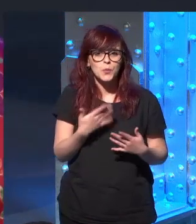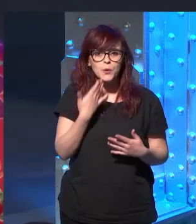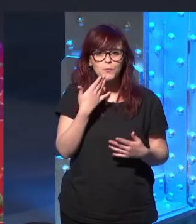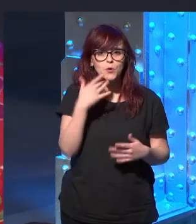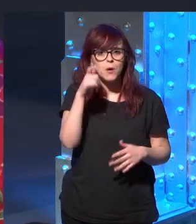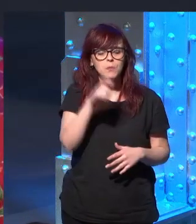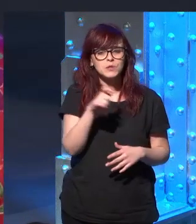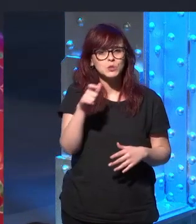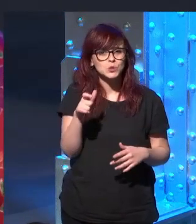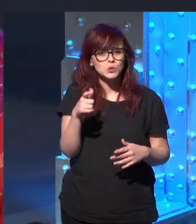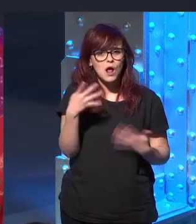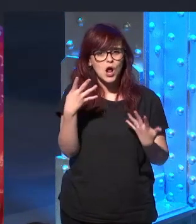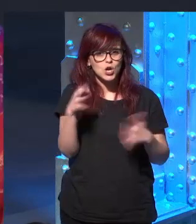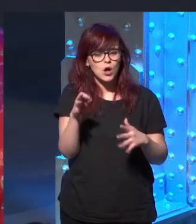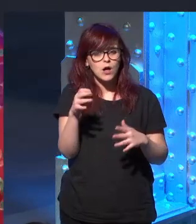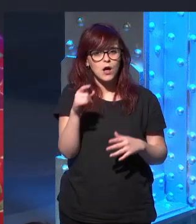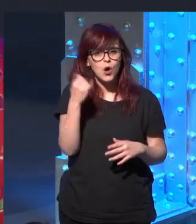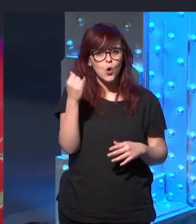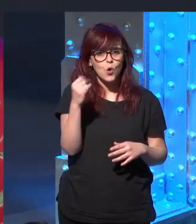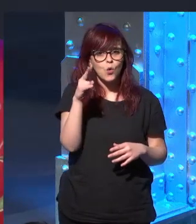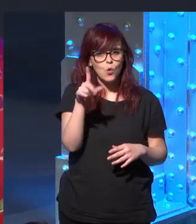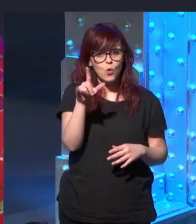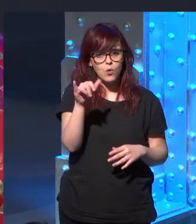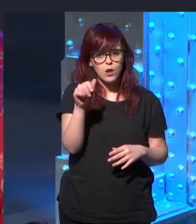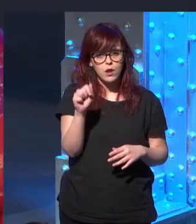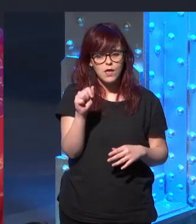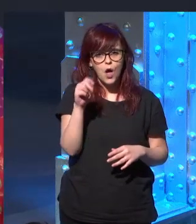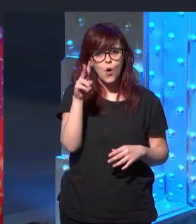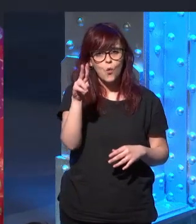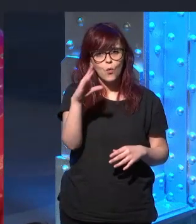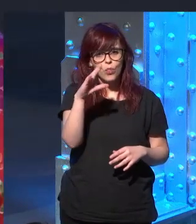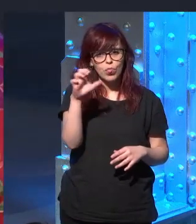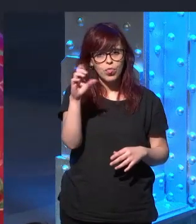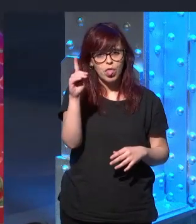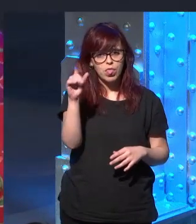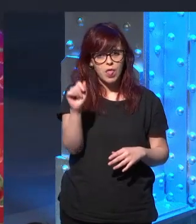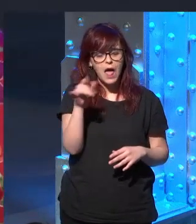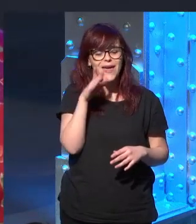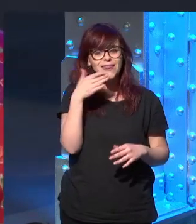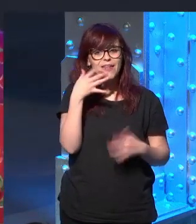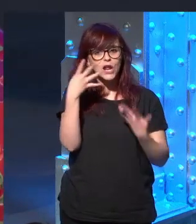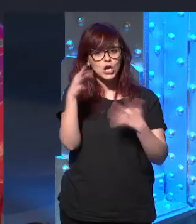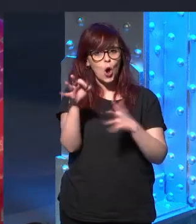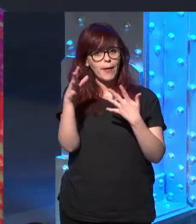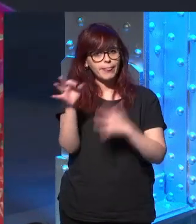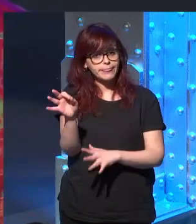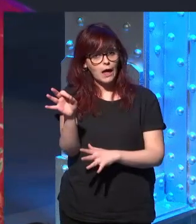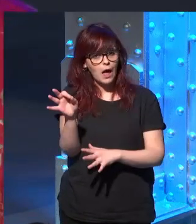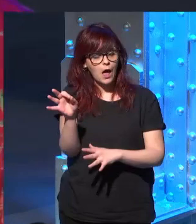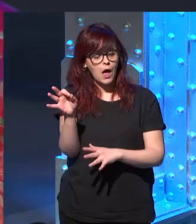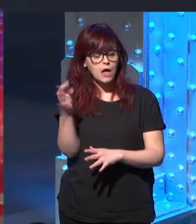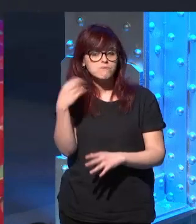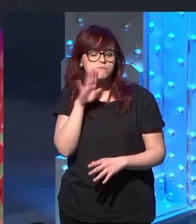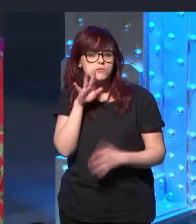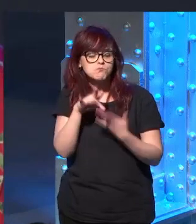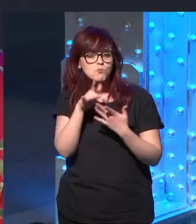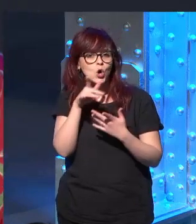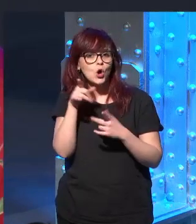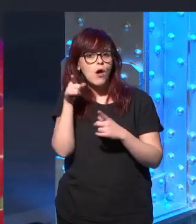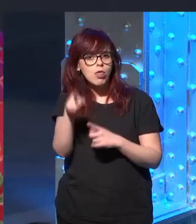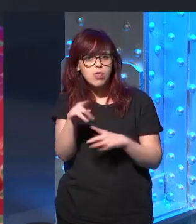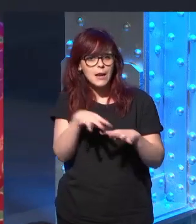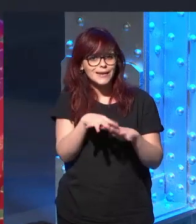95 años. El último libro de Julia Uceda parece escrito por una persona de veintitantos. Y está en Facebook, por cierto. Y Julia Uceda está en Facebook, sí. Cree en las